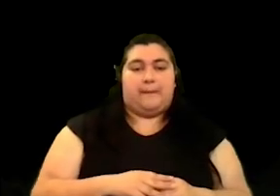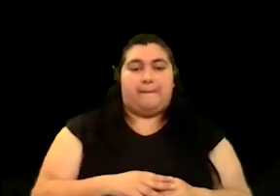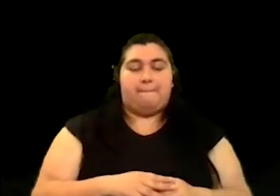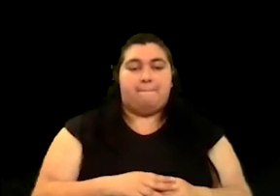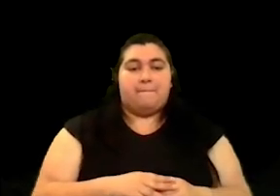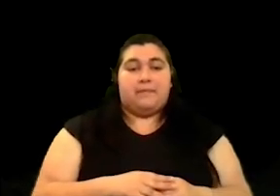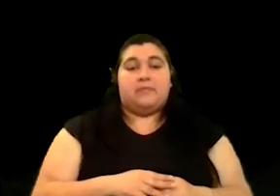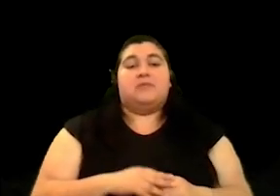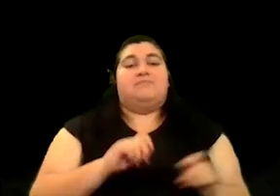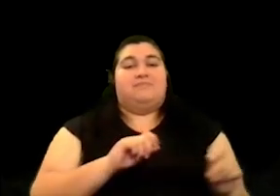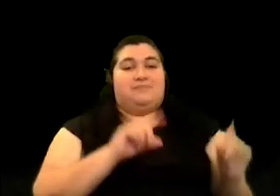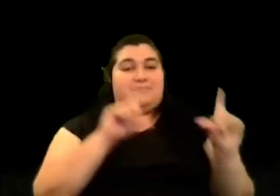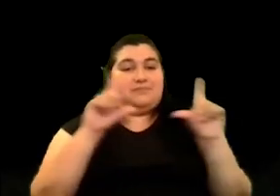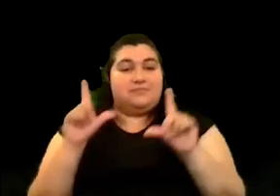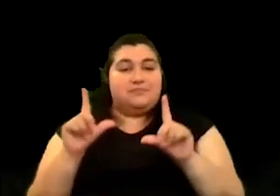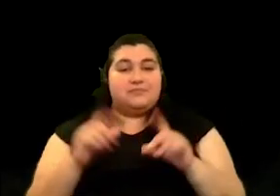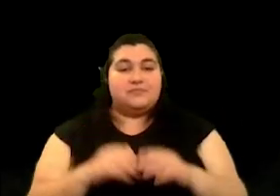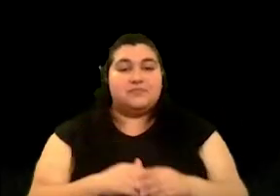La siguiente pantalla,